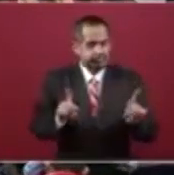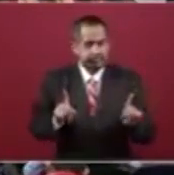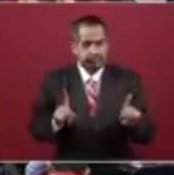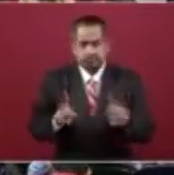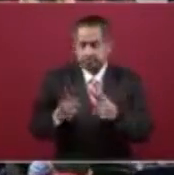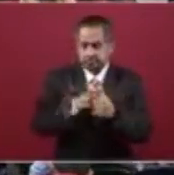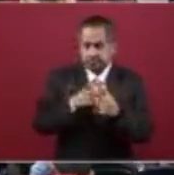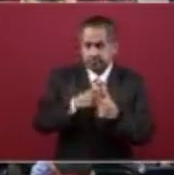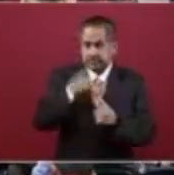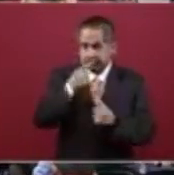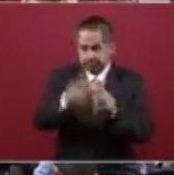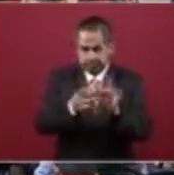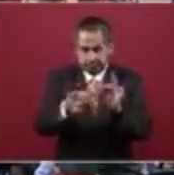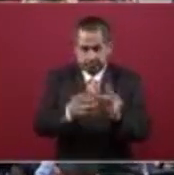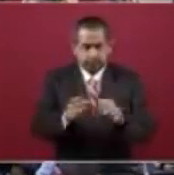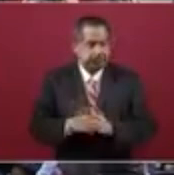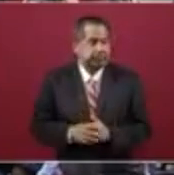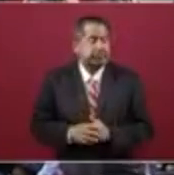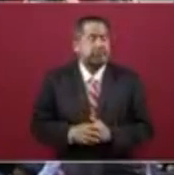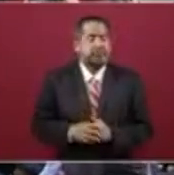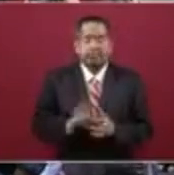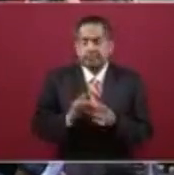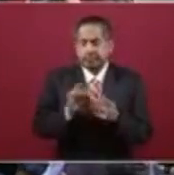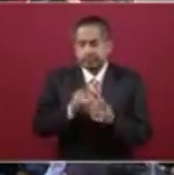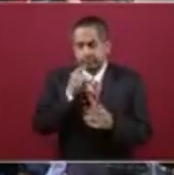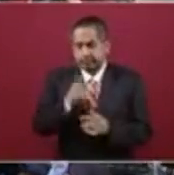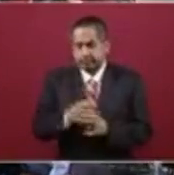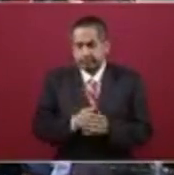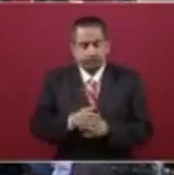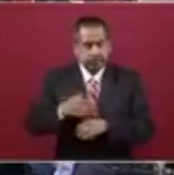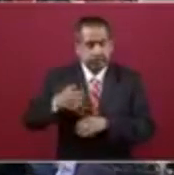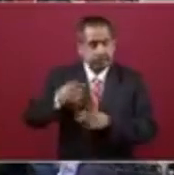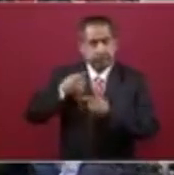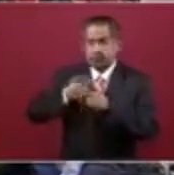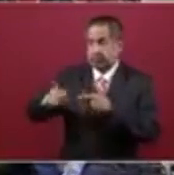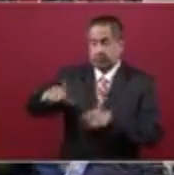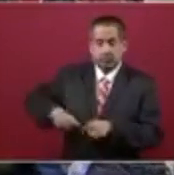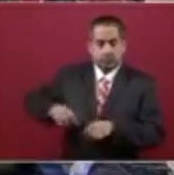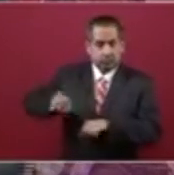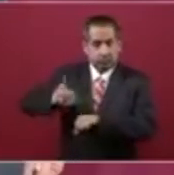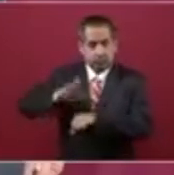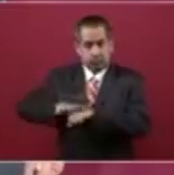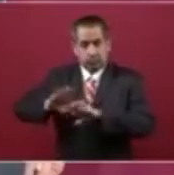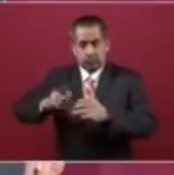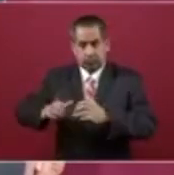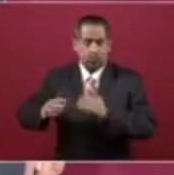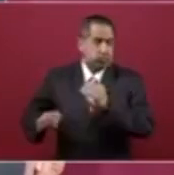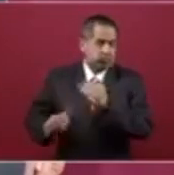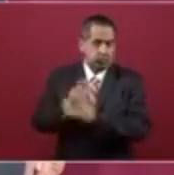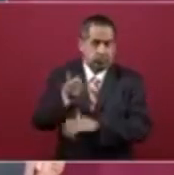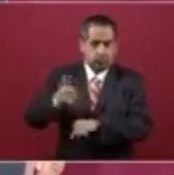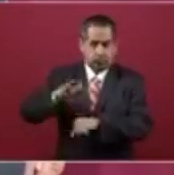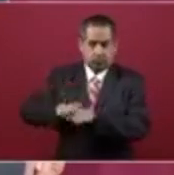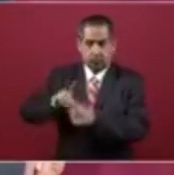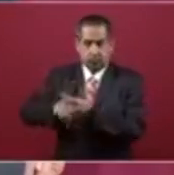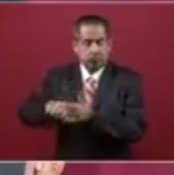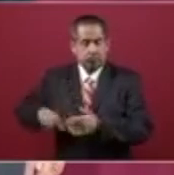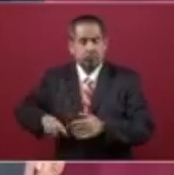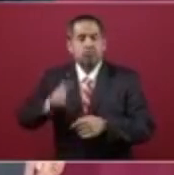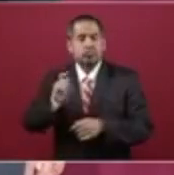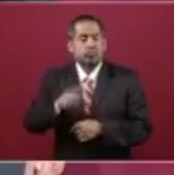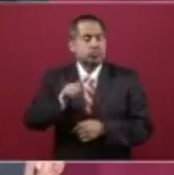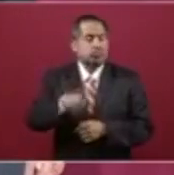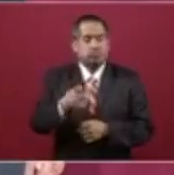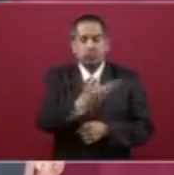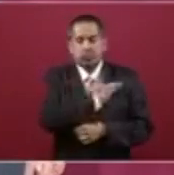Primero decirles que desde un principio de la administración, de esta nueva administración, el